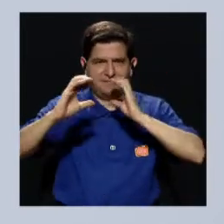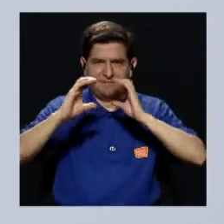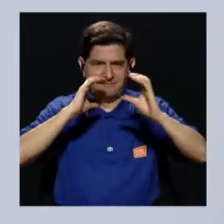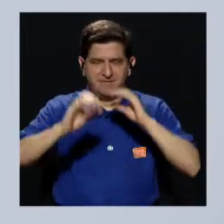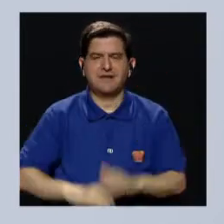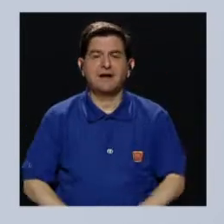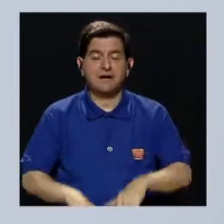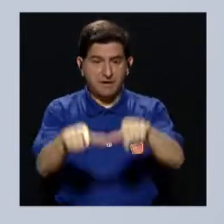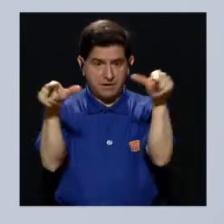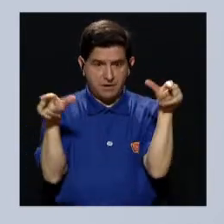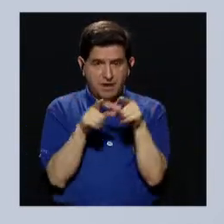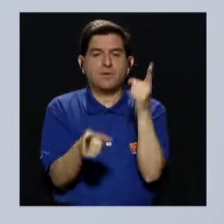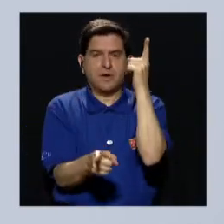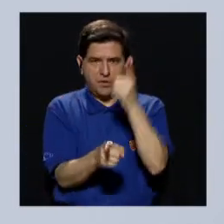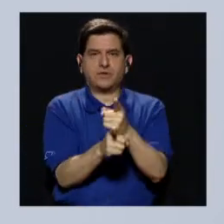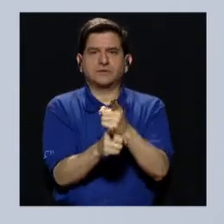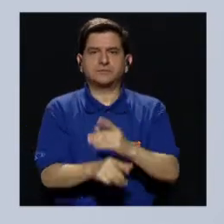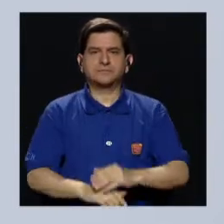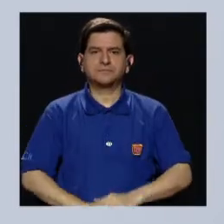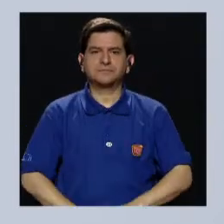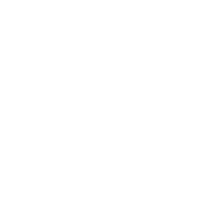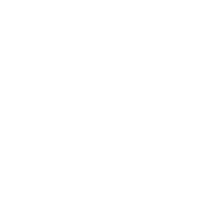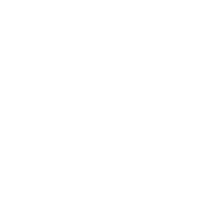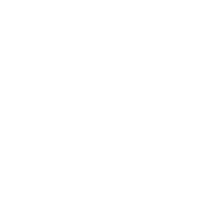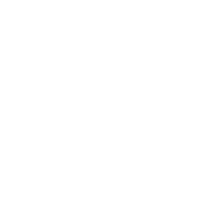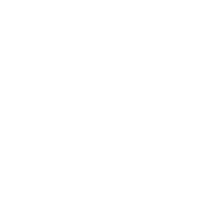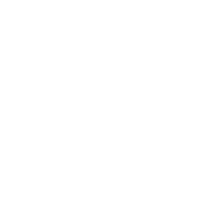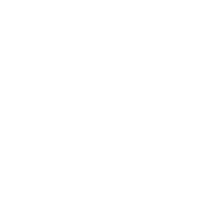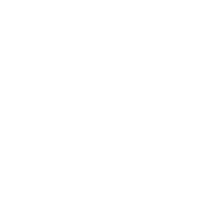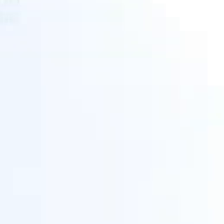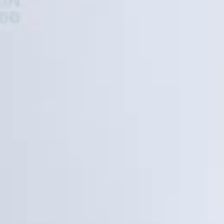comunicación el lugar que se merece